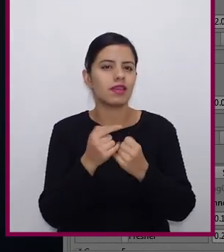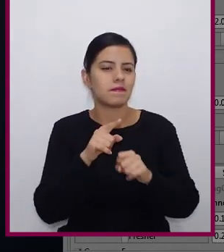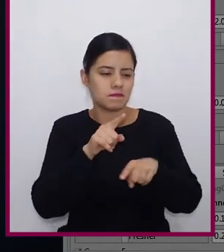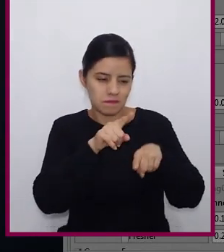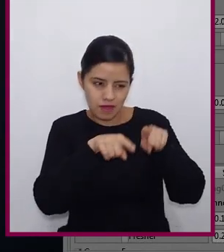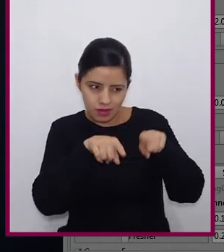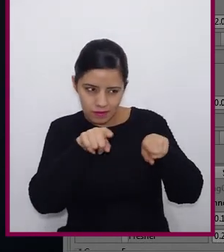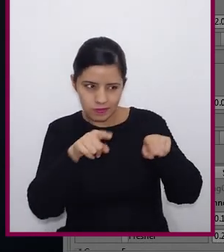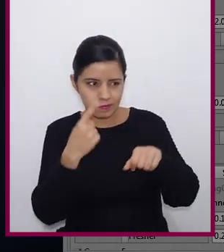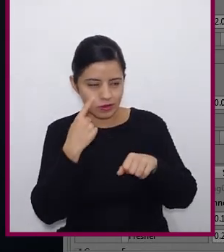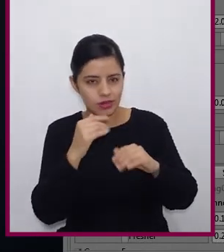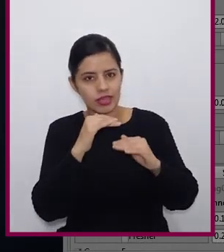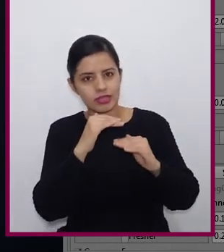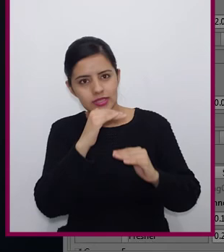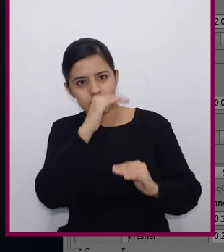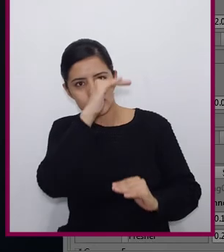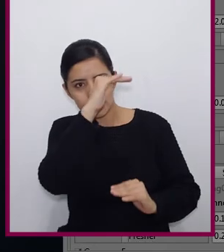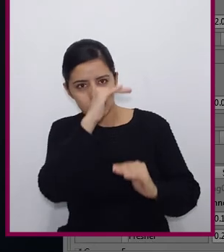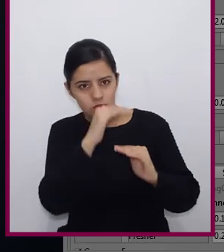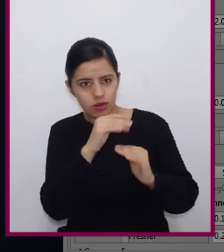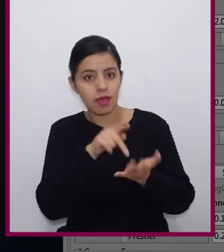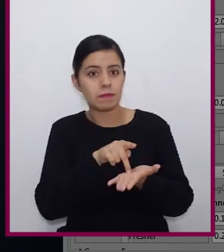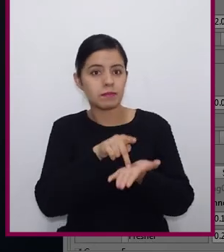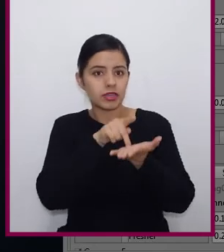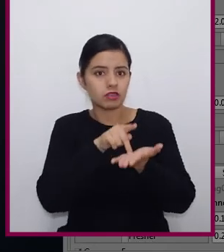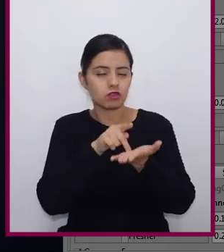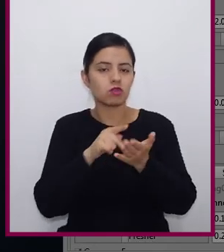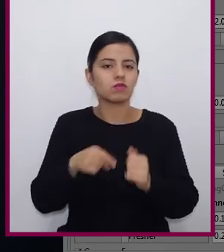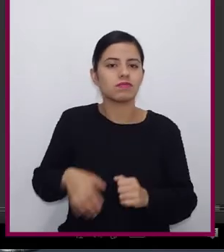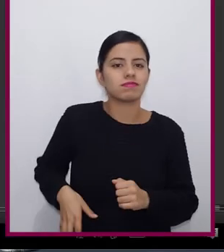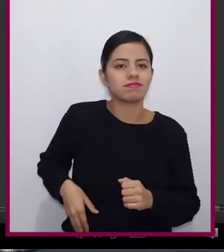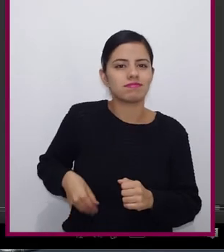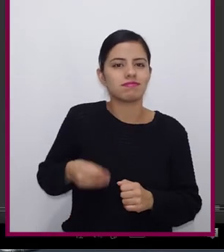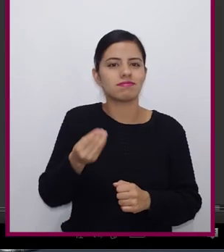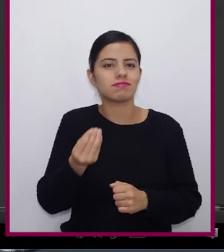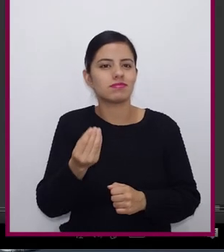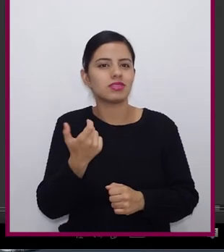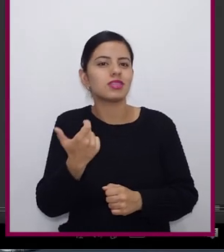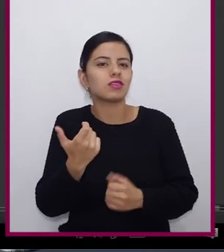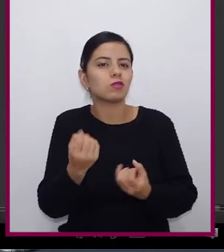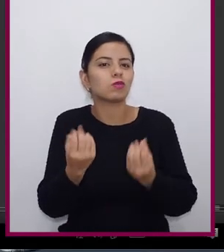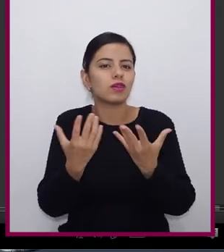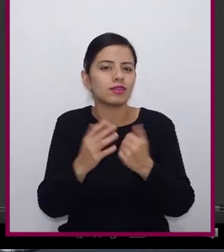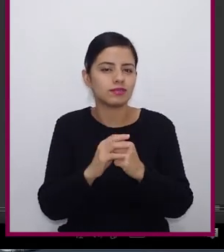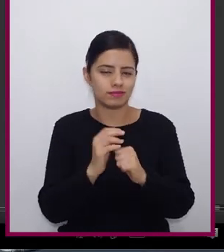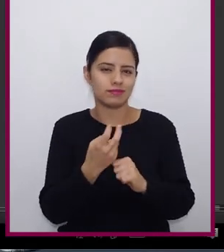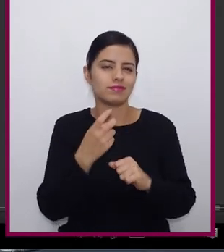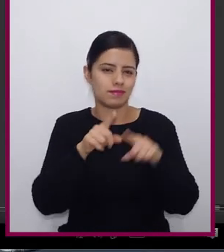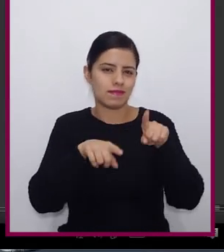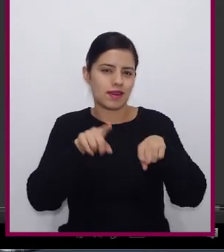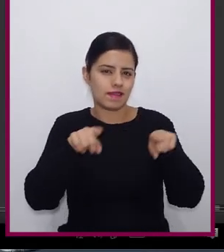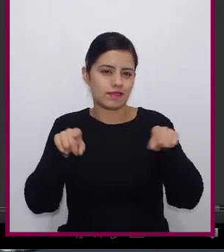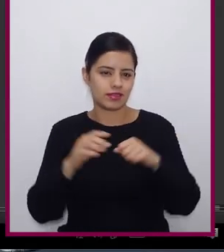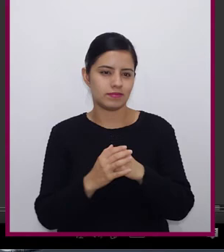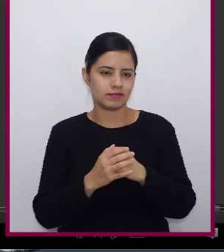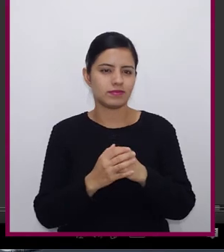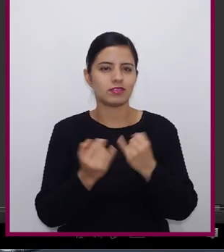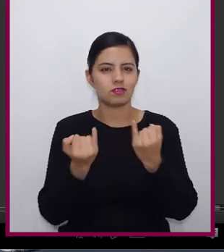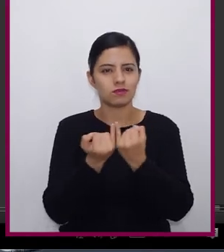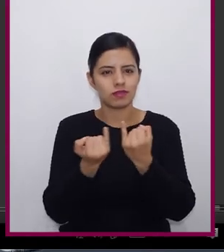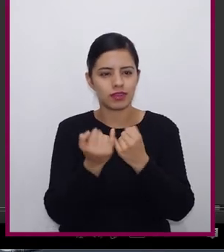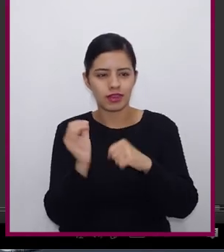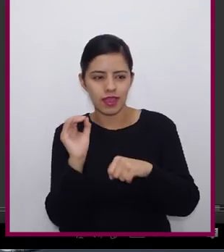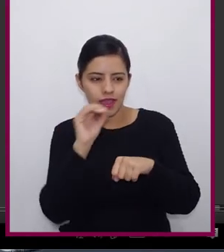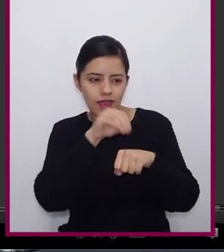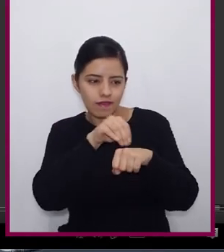tenemos su estatura, su peso o el dinero que cargan en su bolsillo. Y todos estos vienen a ser los complementos del objeto